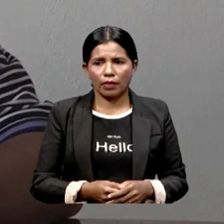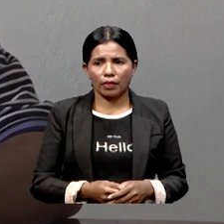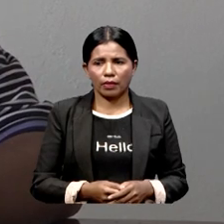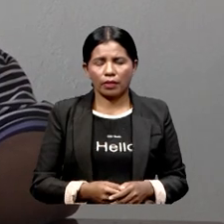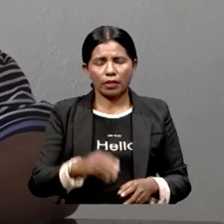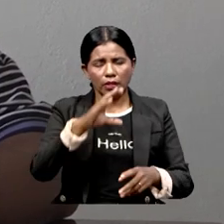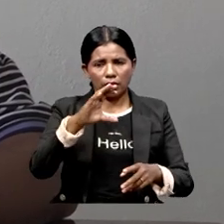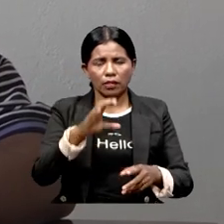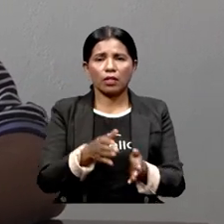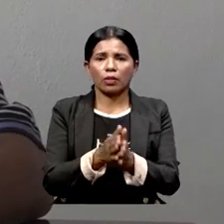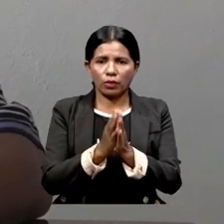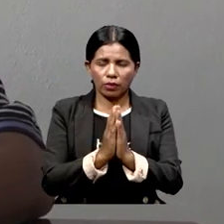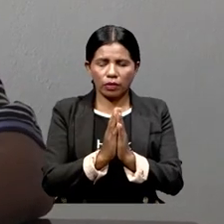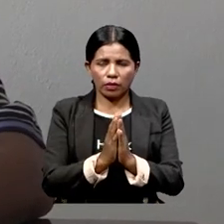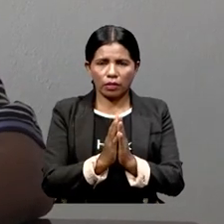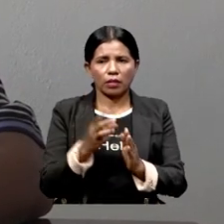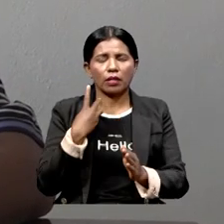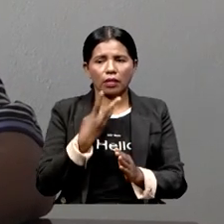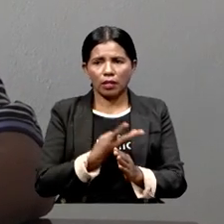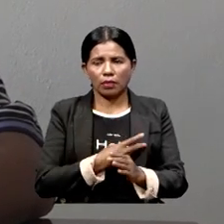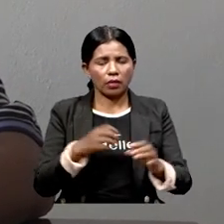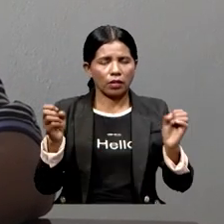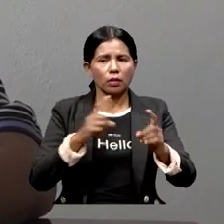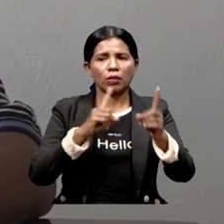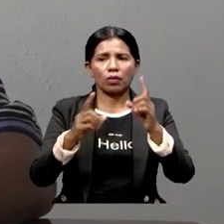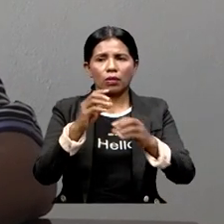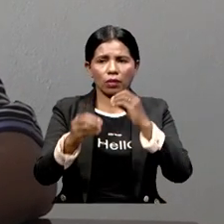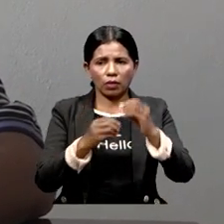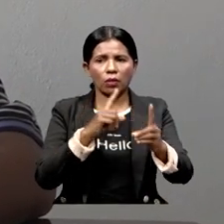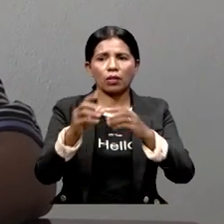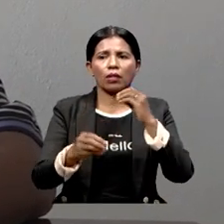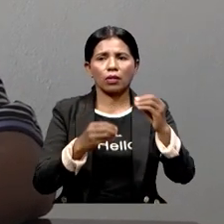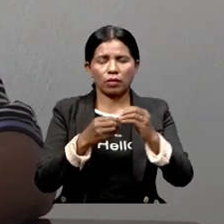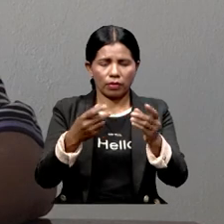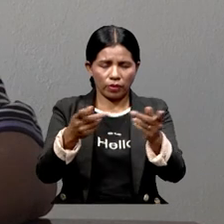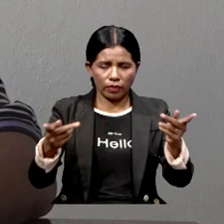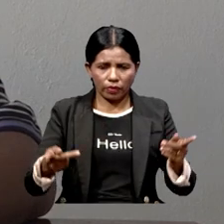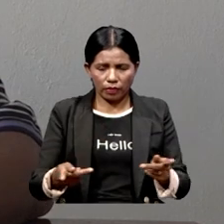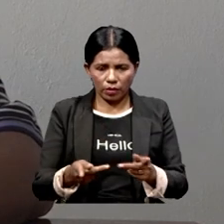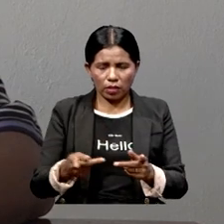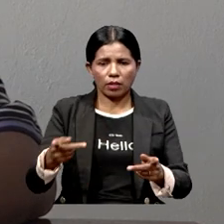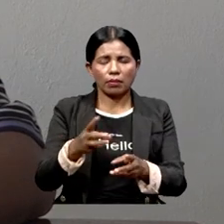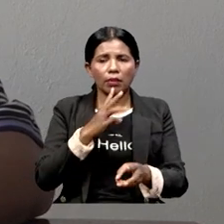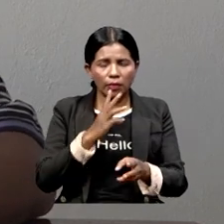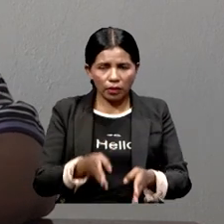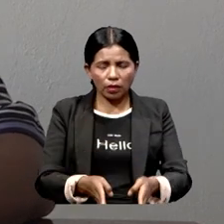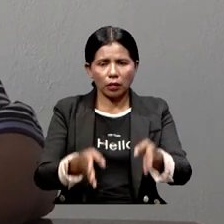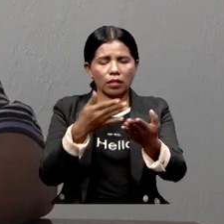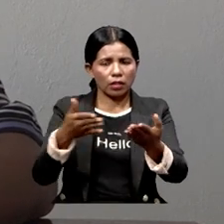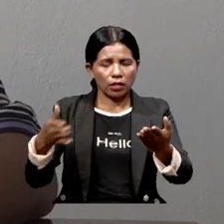visto que para atu Laos de cuando nata abandonamos cuáles cuando armazén gestión de irrigación equipamiento de